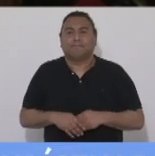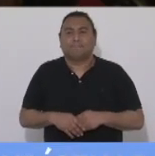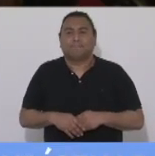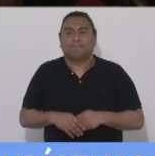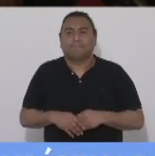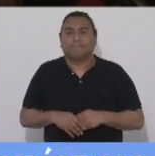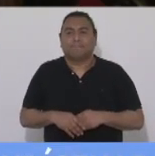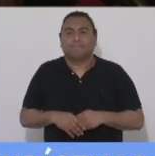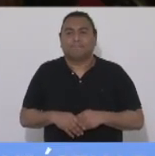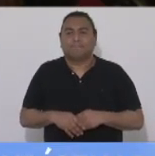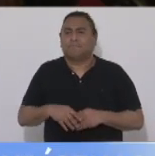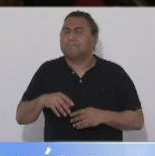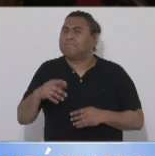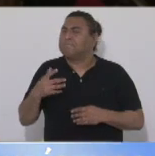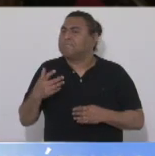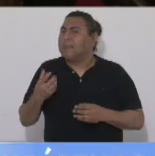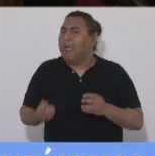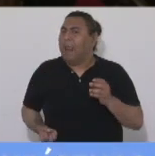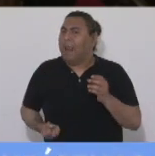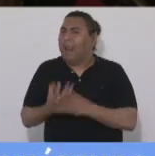¿Cómo surge la ley